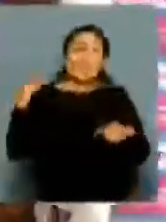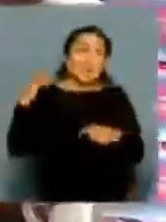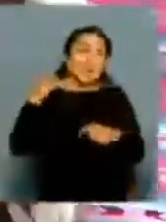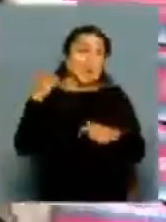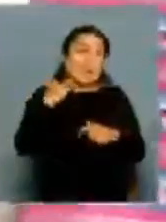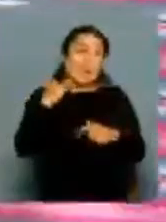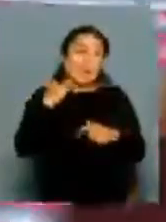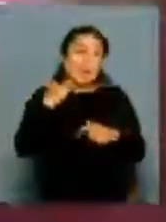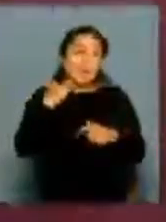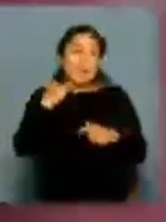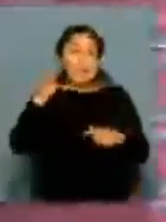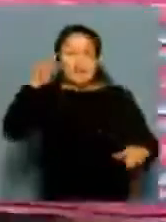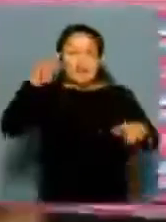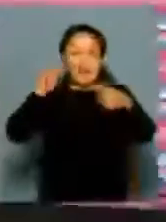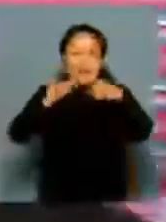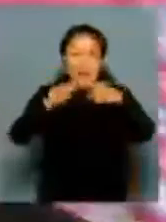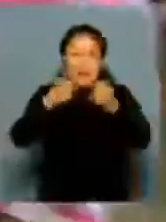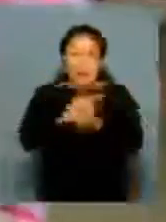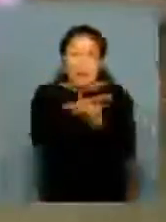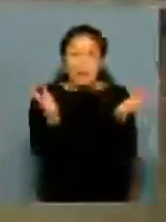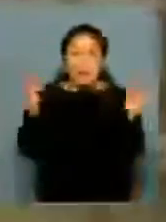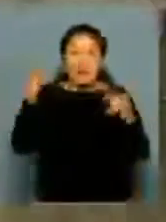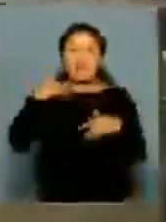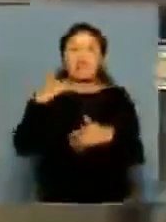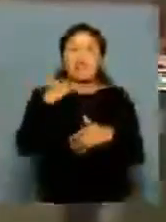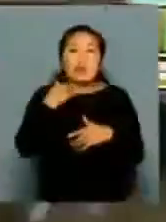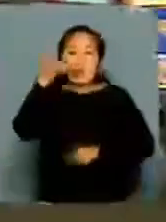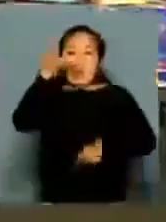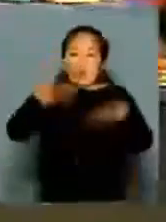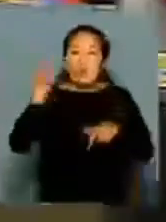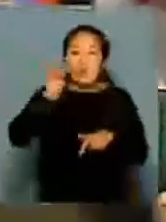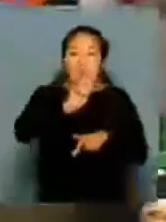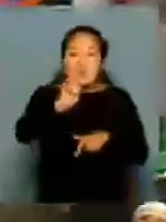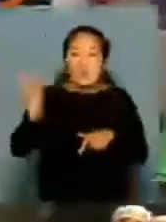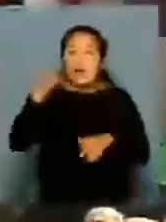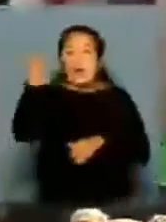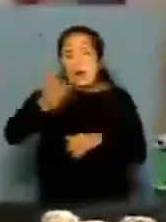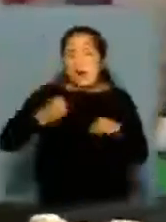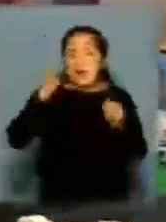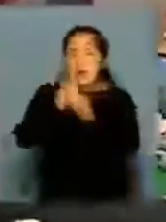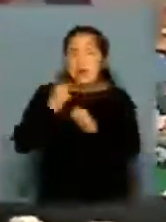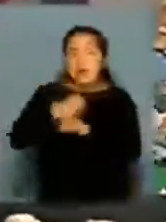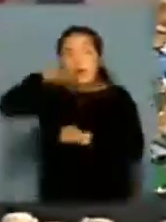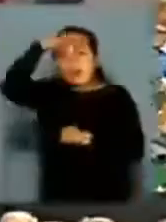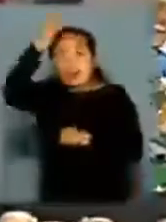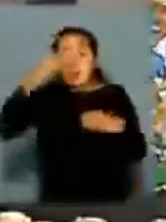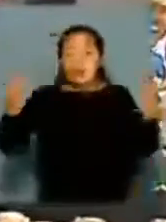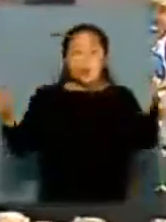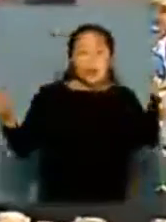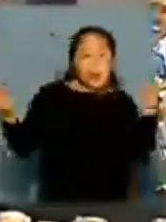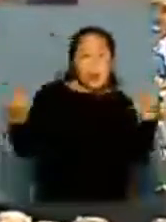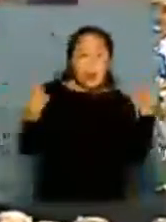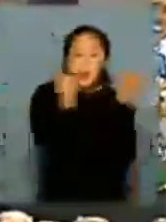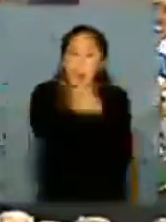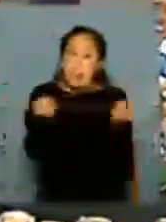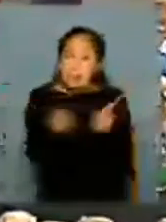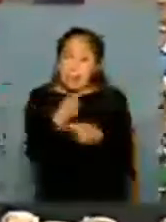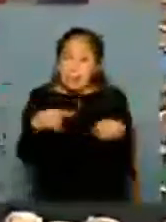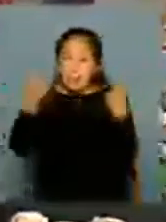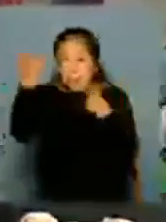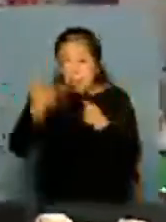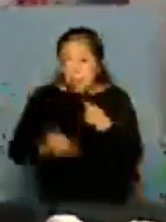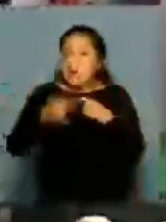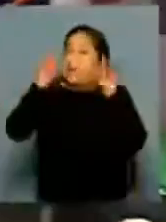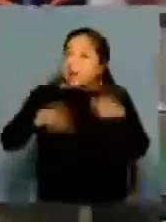el eje es el libro y los lectores, tenemos muchísimas actividades de teatro, de danza, de música, tenemos